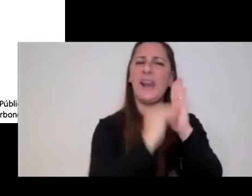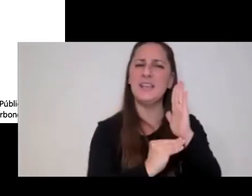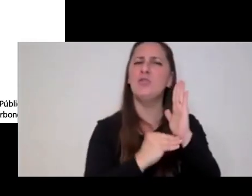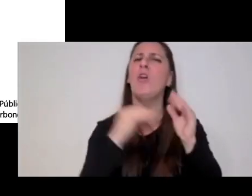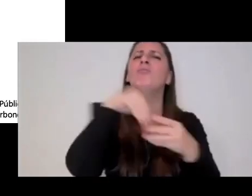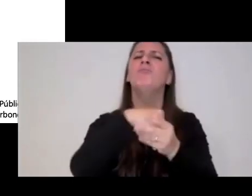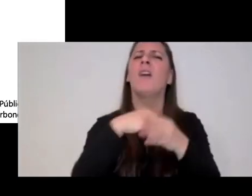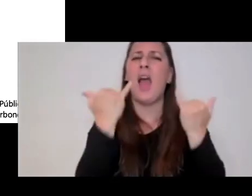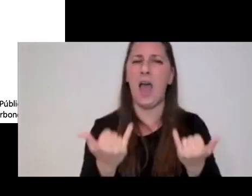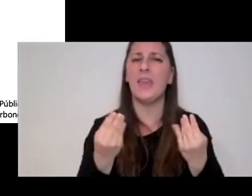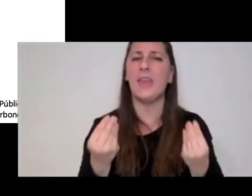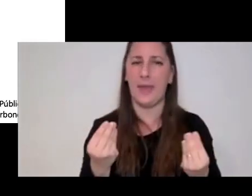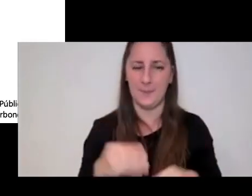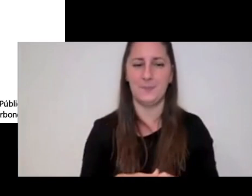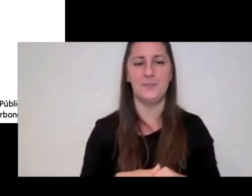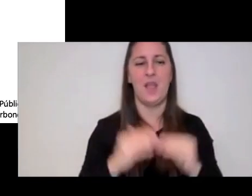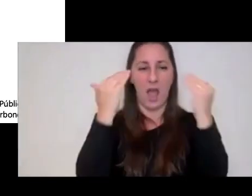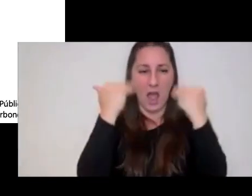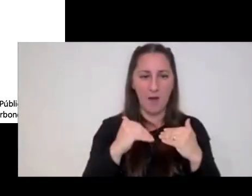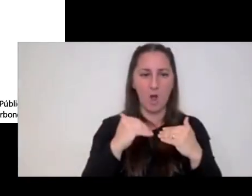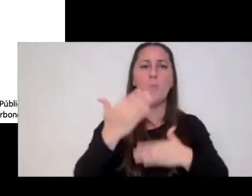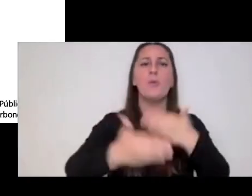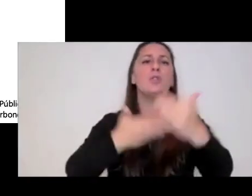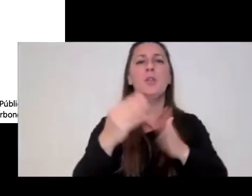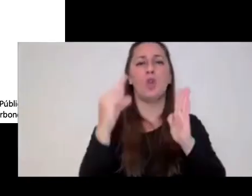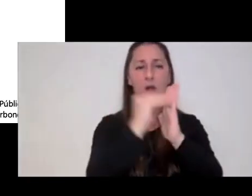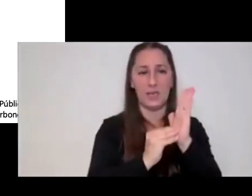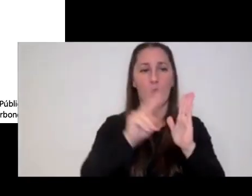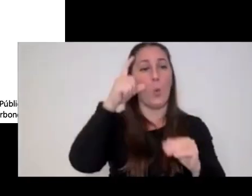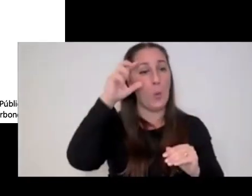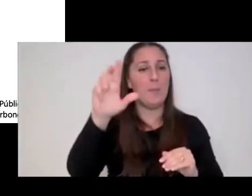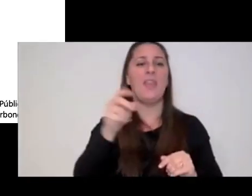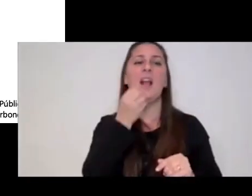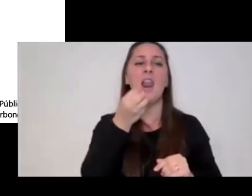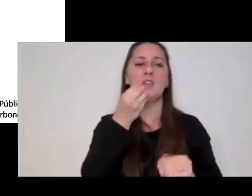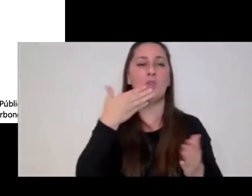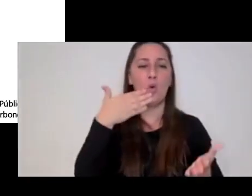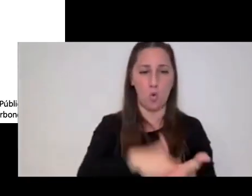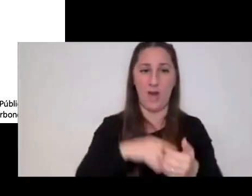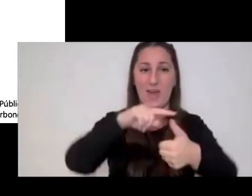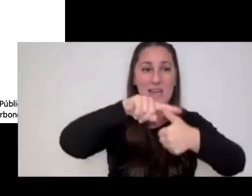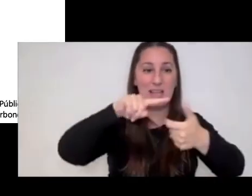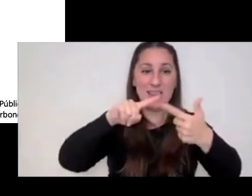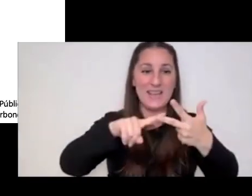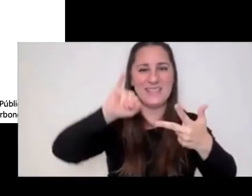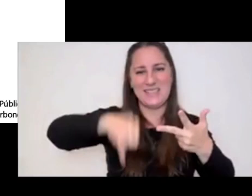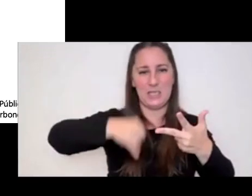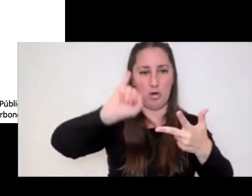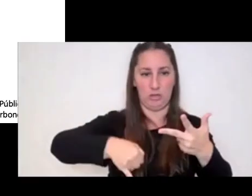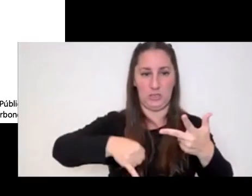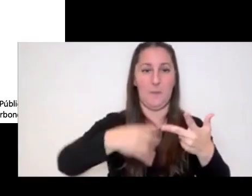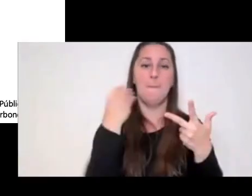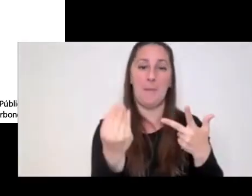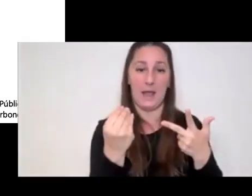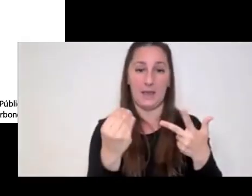abajo les pongo cuál es el procedimiento: registro, BEP y declaración jurada. Esos 3 pasos tienen que ser dados. ¿Para qué? Para que